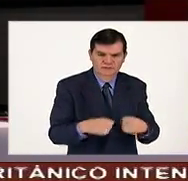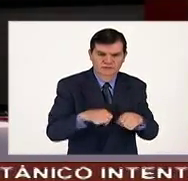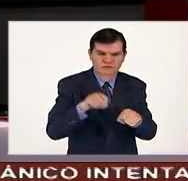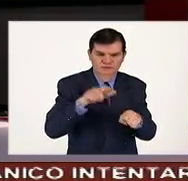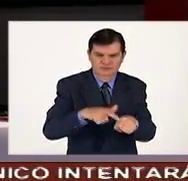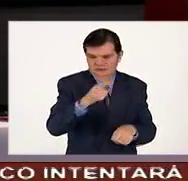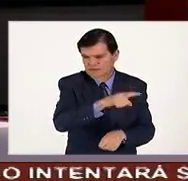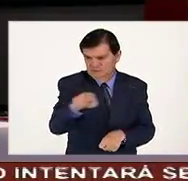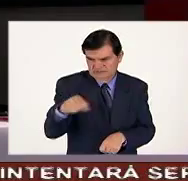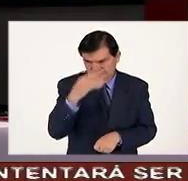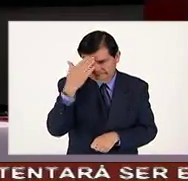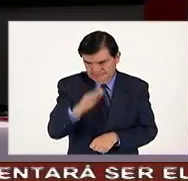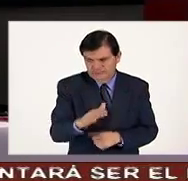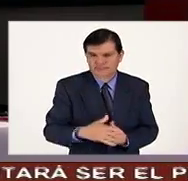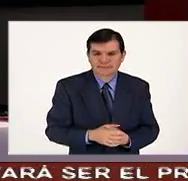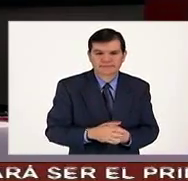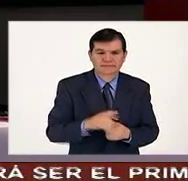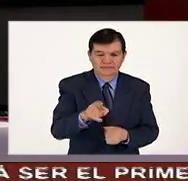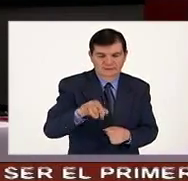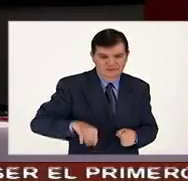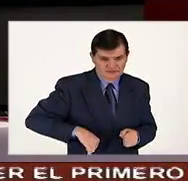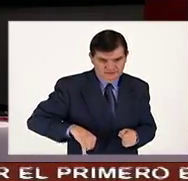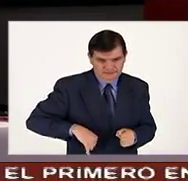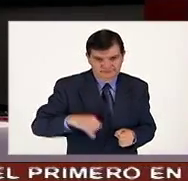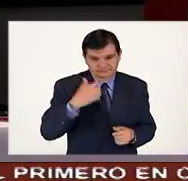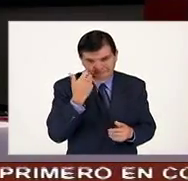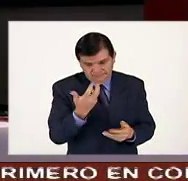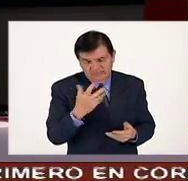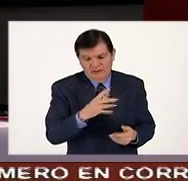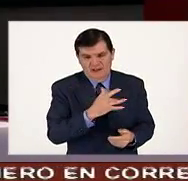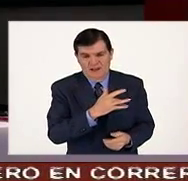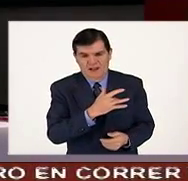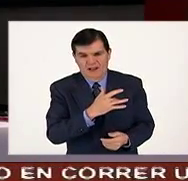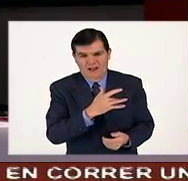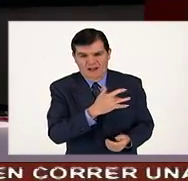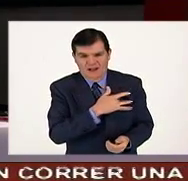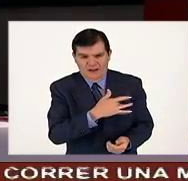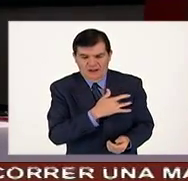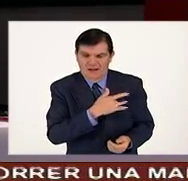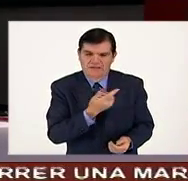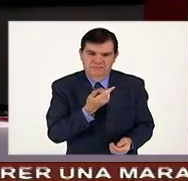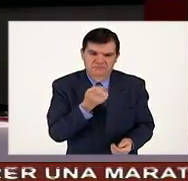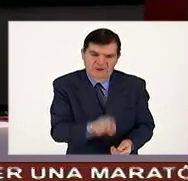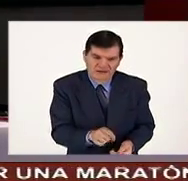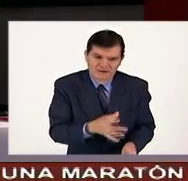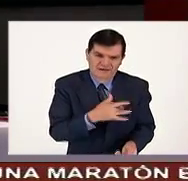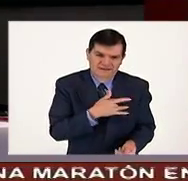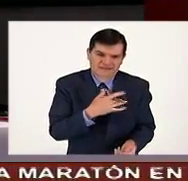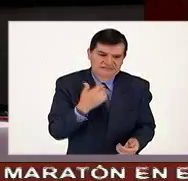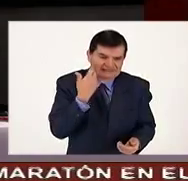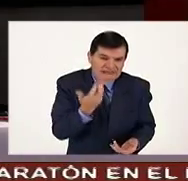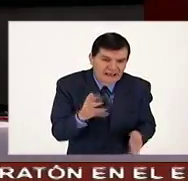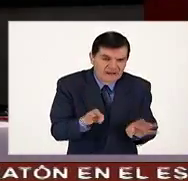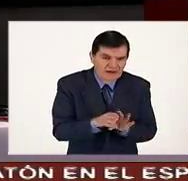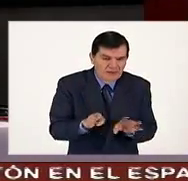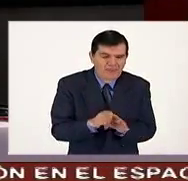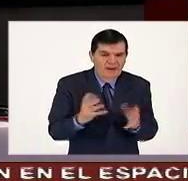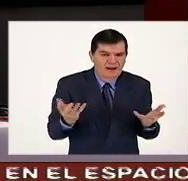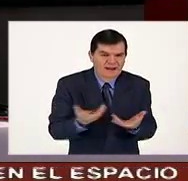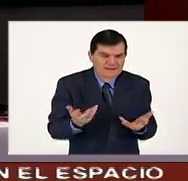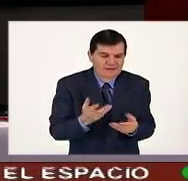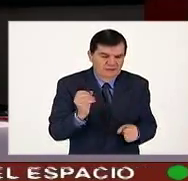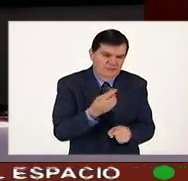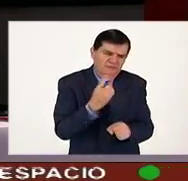ya lo saben ustedes, si les nace el querer hacer algo por la gente, bueno, pues está esta oportunidad